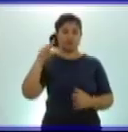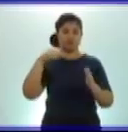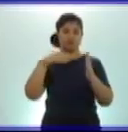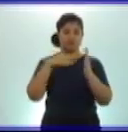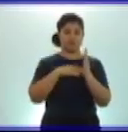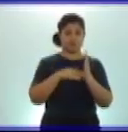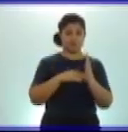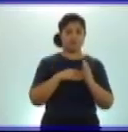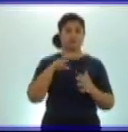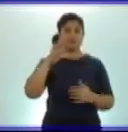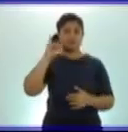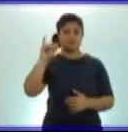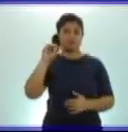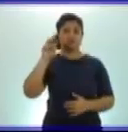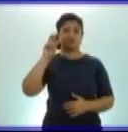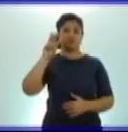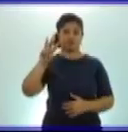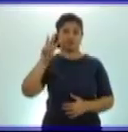Bueno,